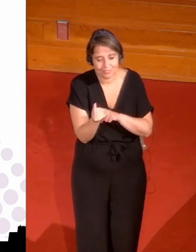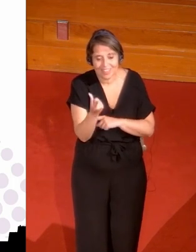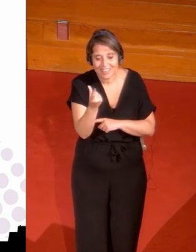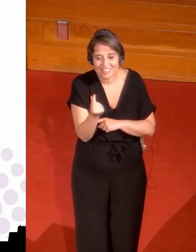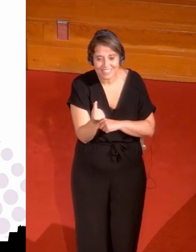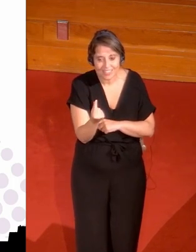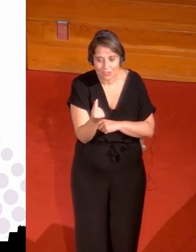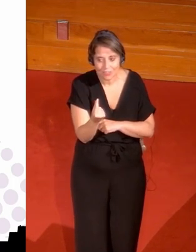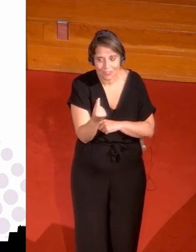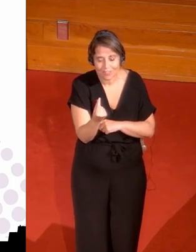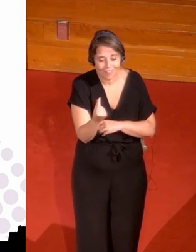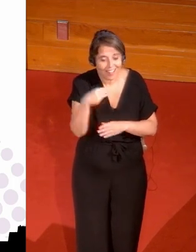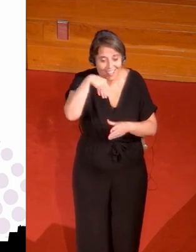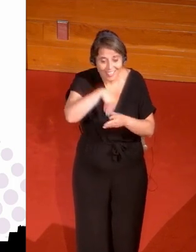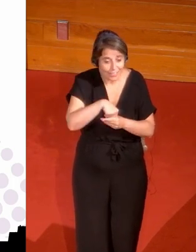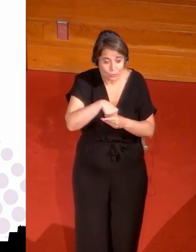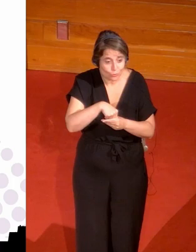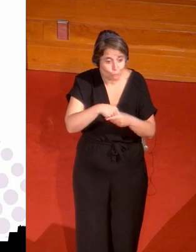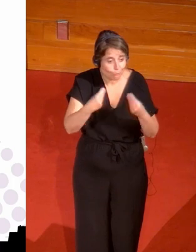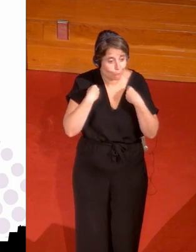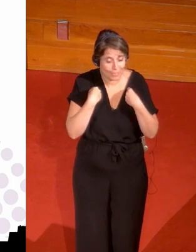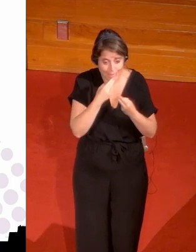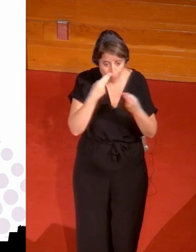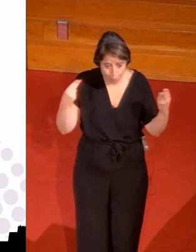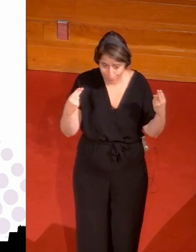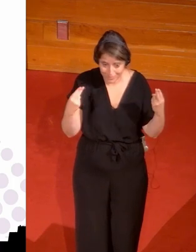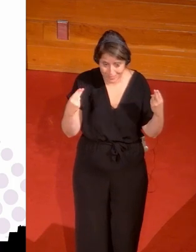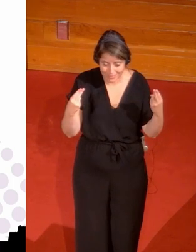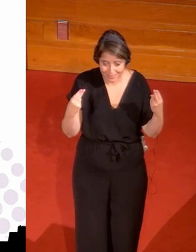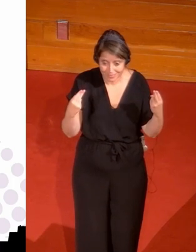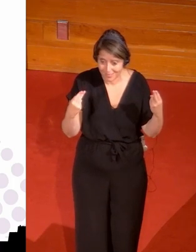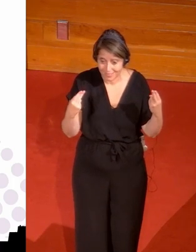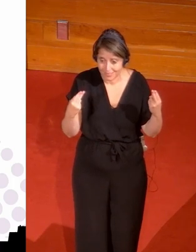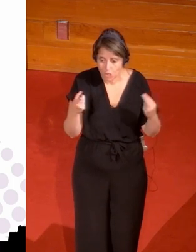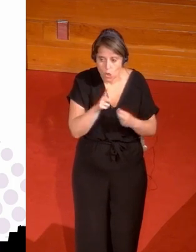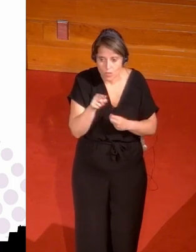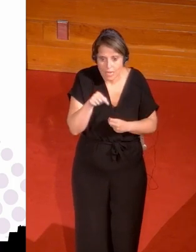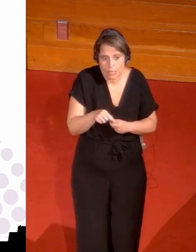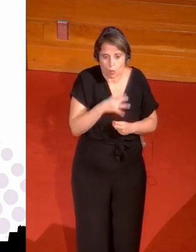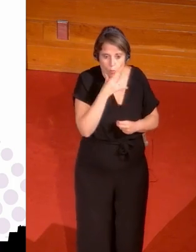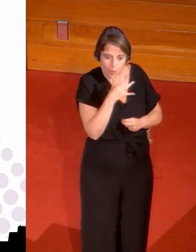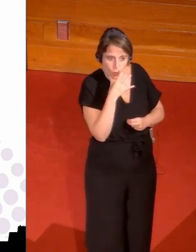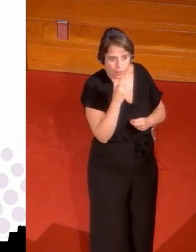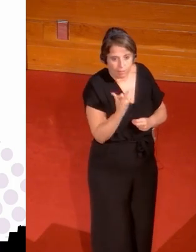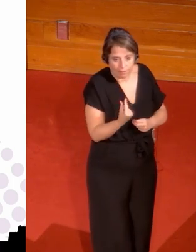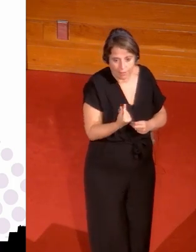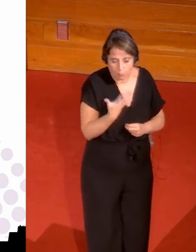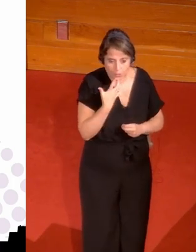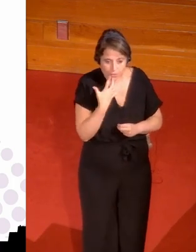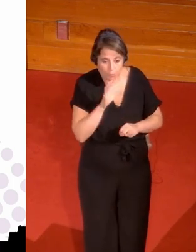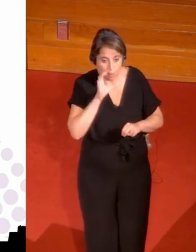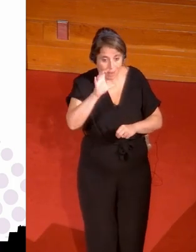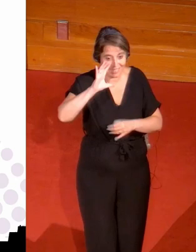tan parte de la vida pública y de la vida política o sea no no tienen ese pudor que hay sobre todo en los